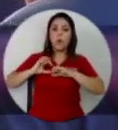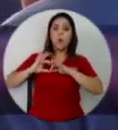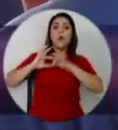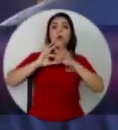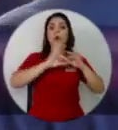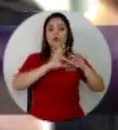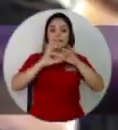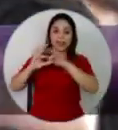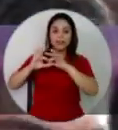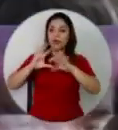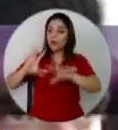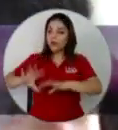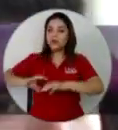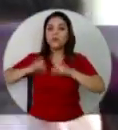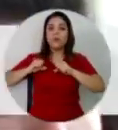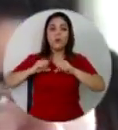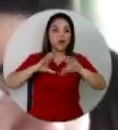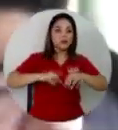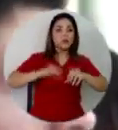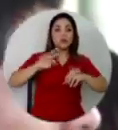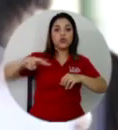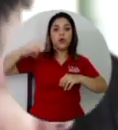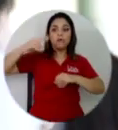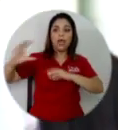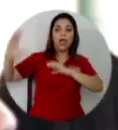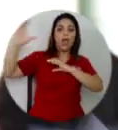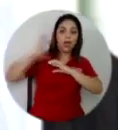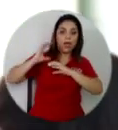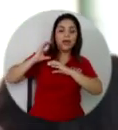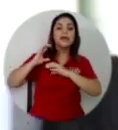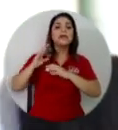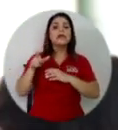sede interuniversitaria en ese momento. Y era aprovechar